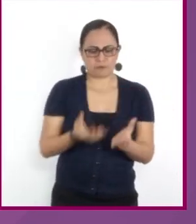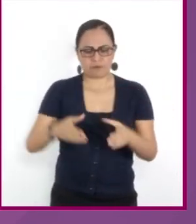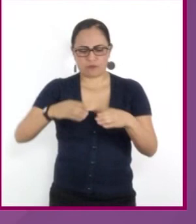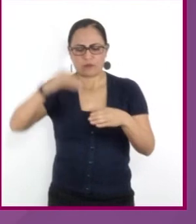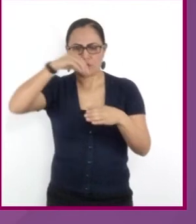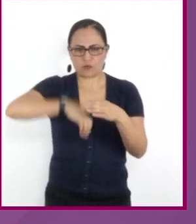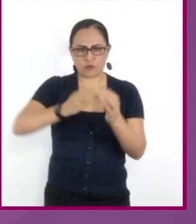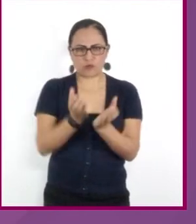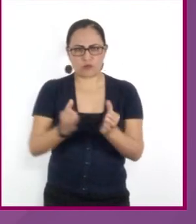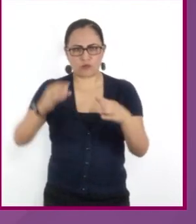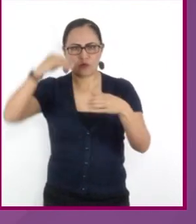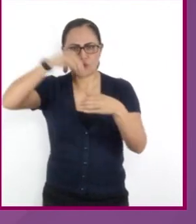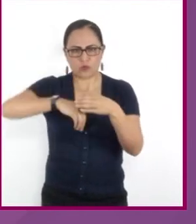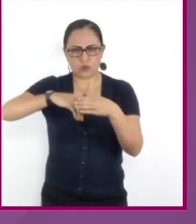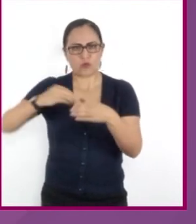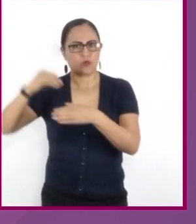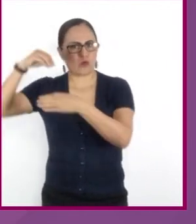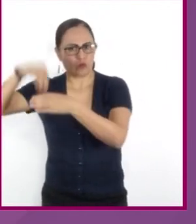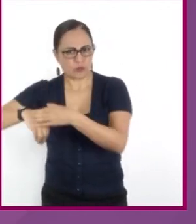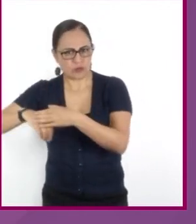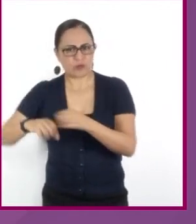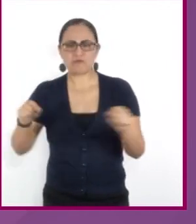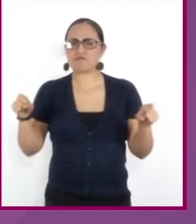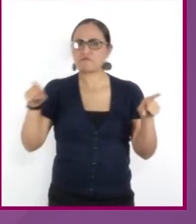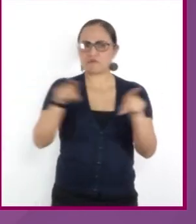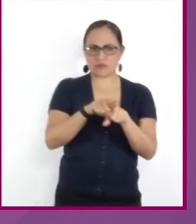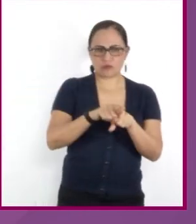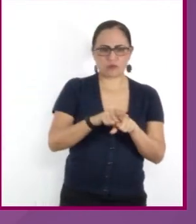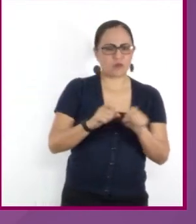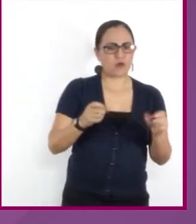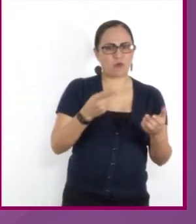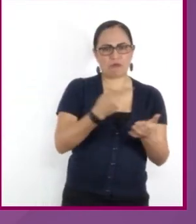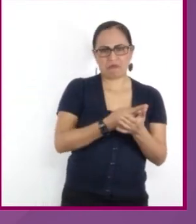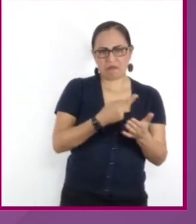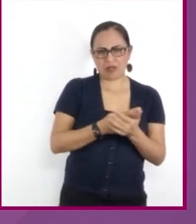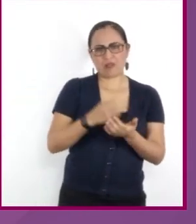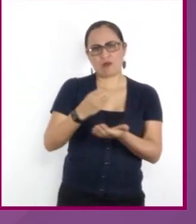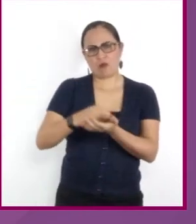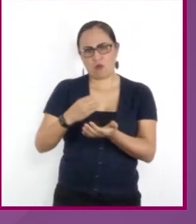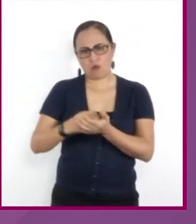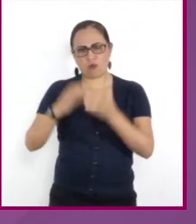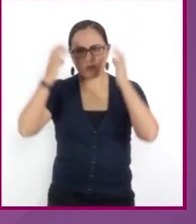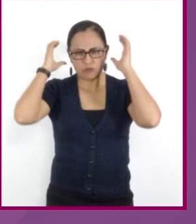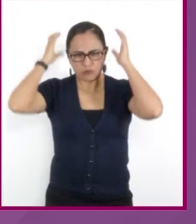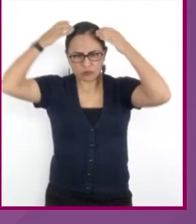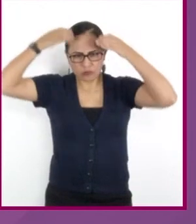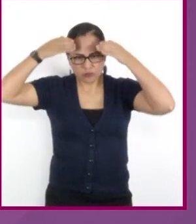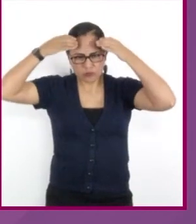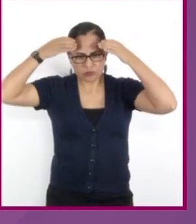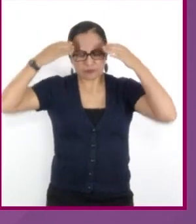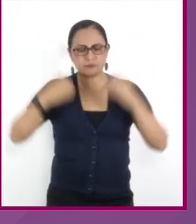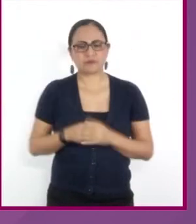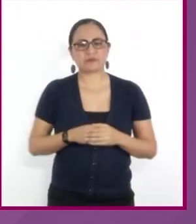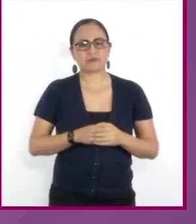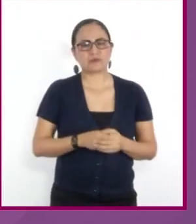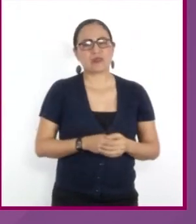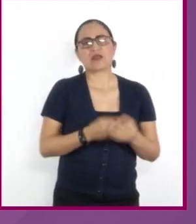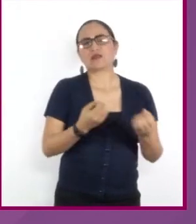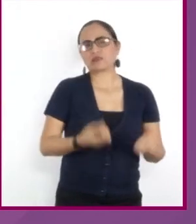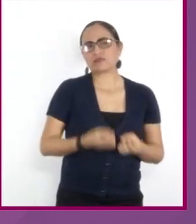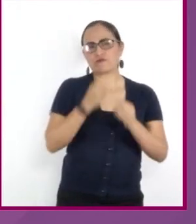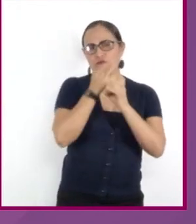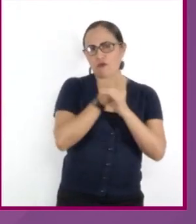y finalmente hizo lo mismo con la corona. Al tener el dato de los 3 volúmenes, se dio cuenta